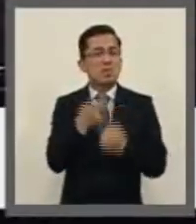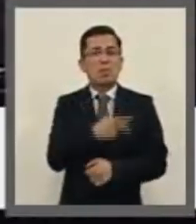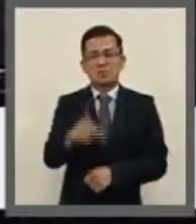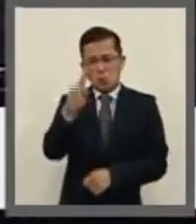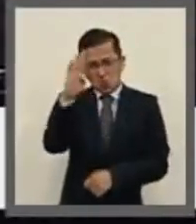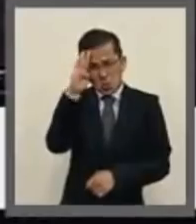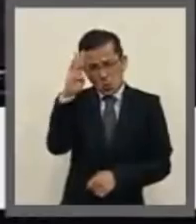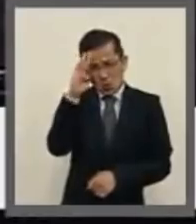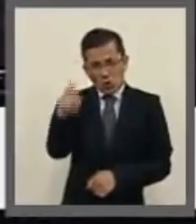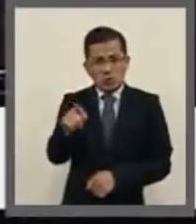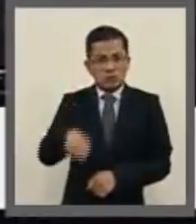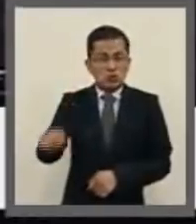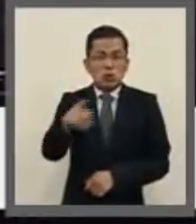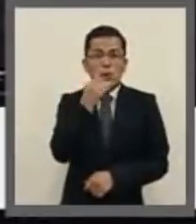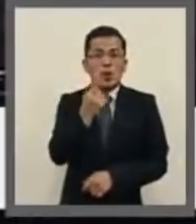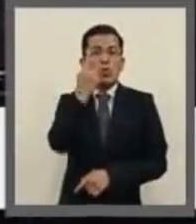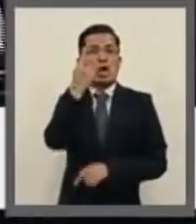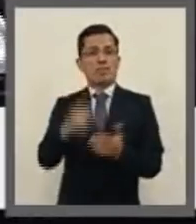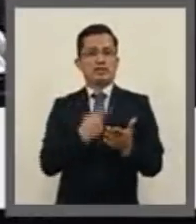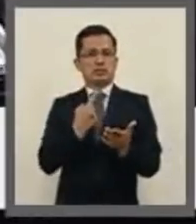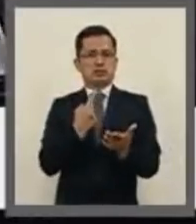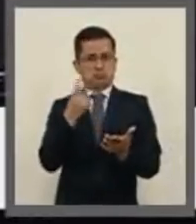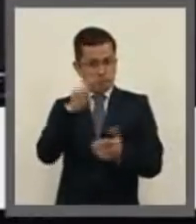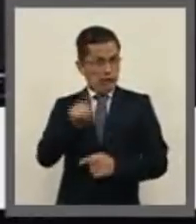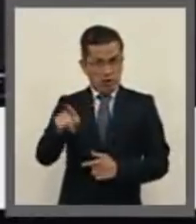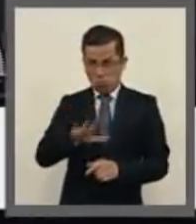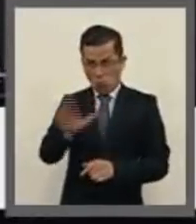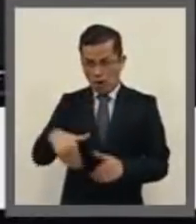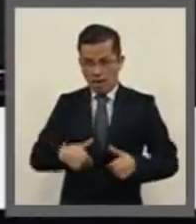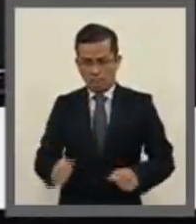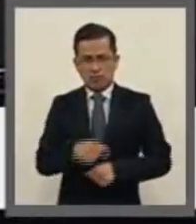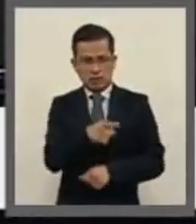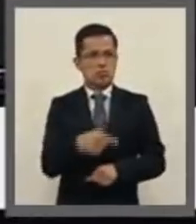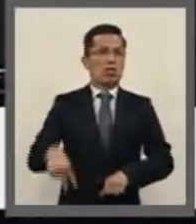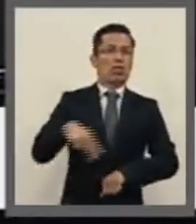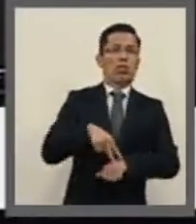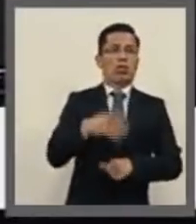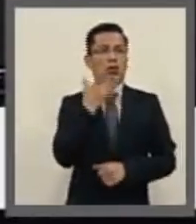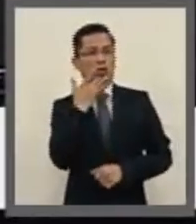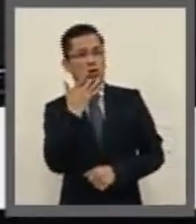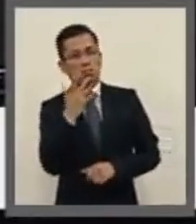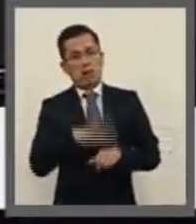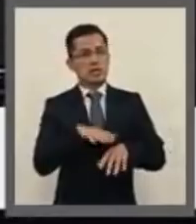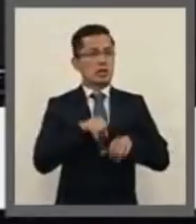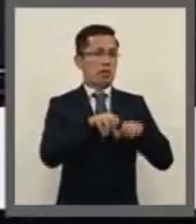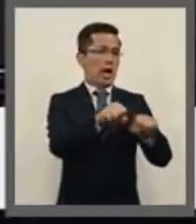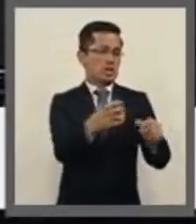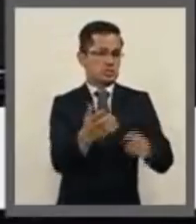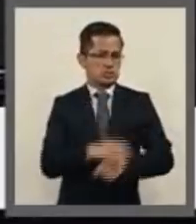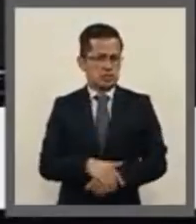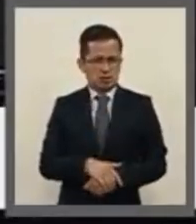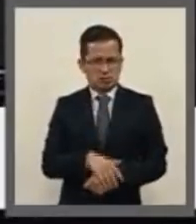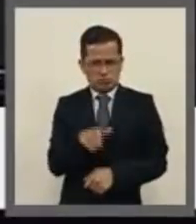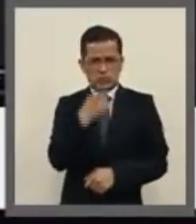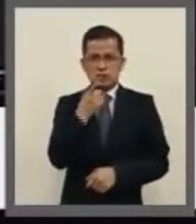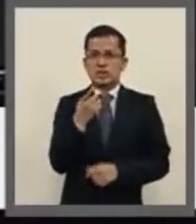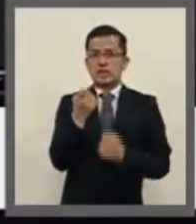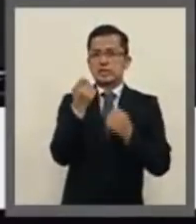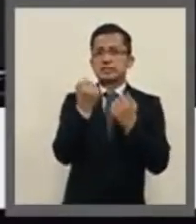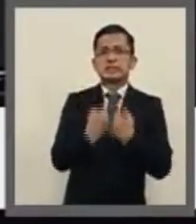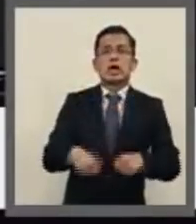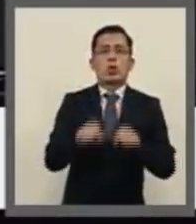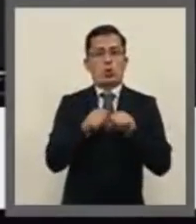Literalmente se mueren de hambre y él viene a presumirnos los avances que han tenido. Habla de seguridad, de un seguro de